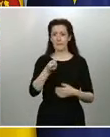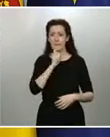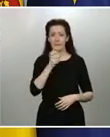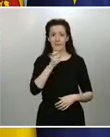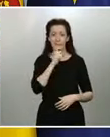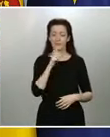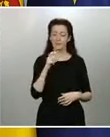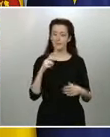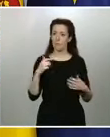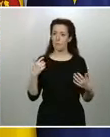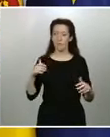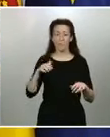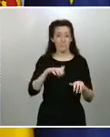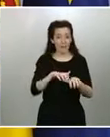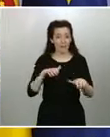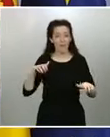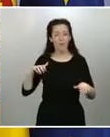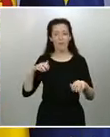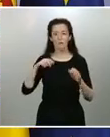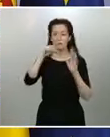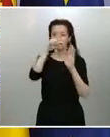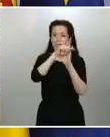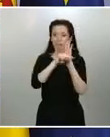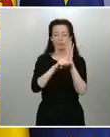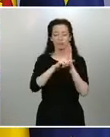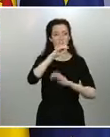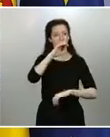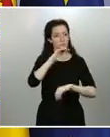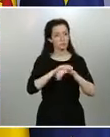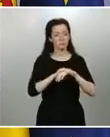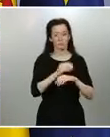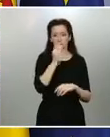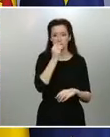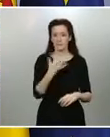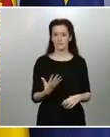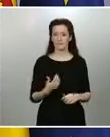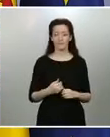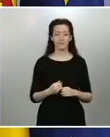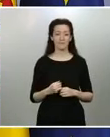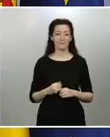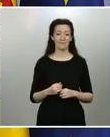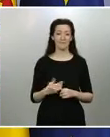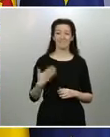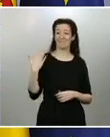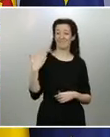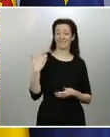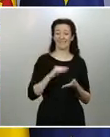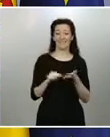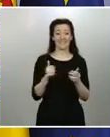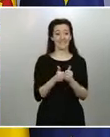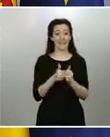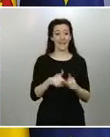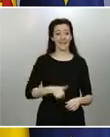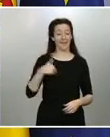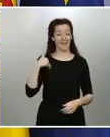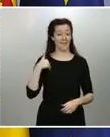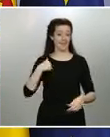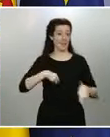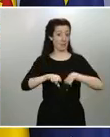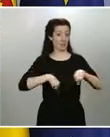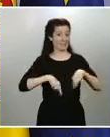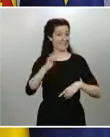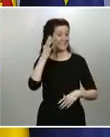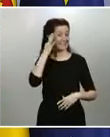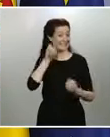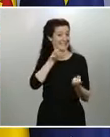y con gran civismo como ya ha informado la secretaria general de transporte esta mañana con